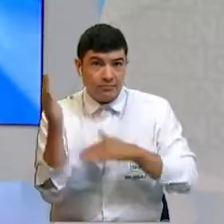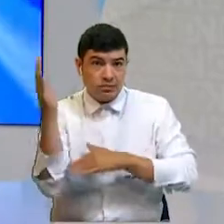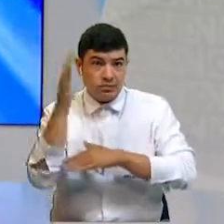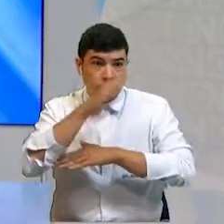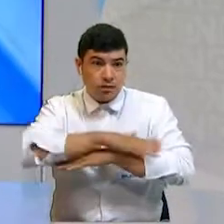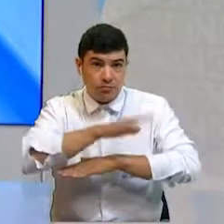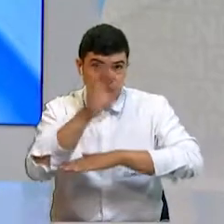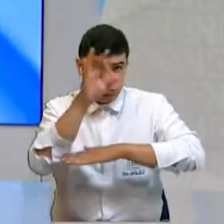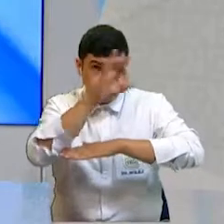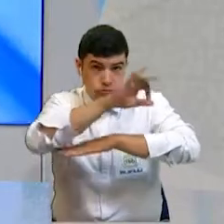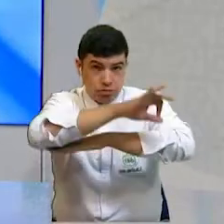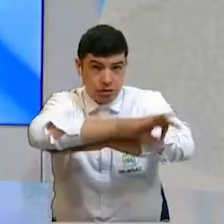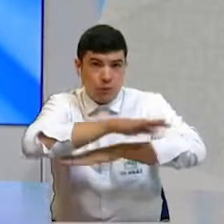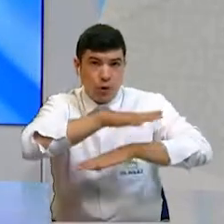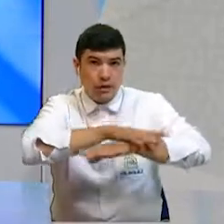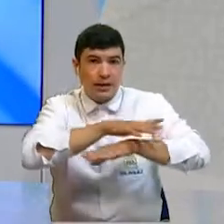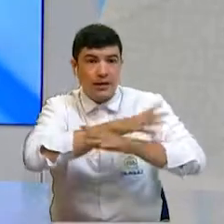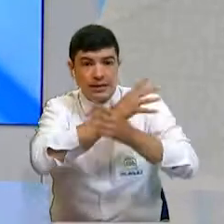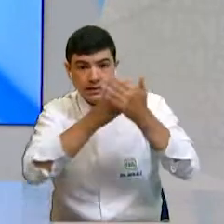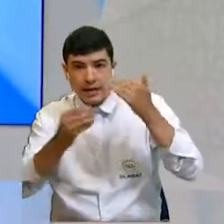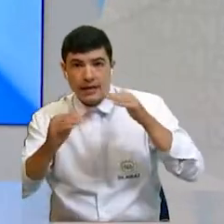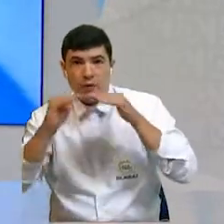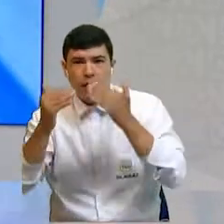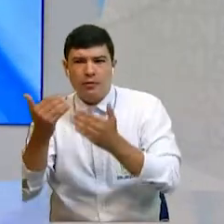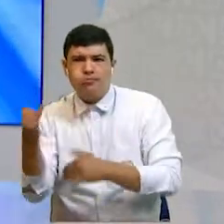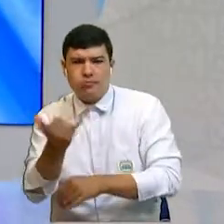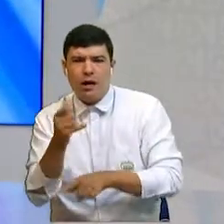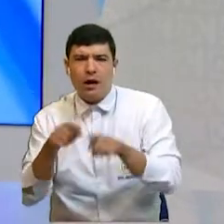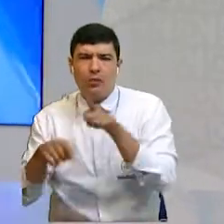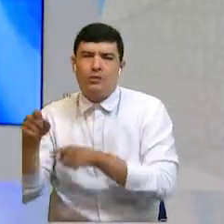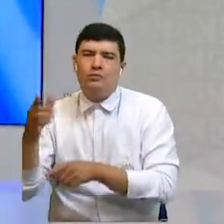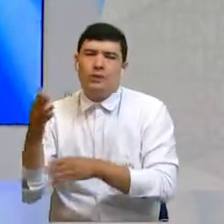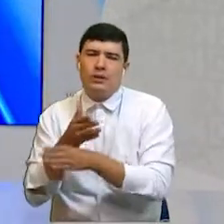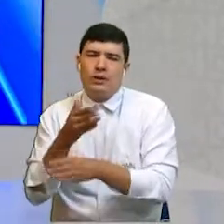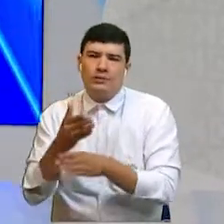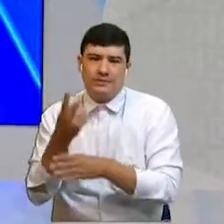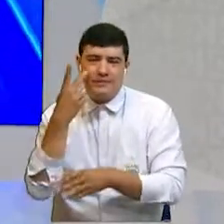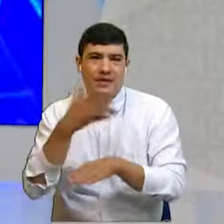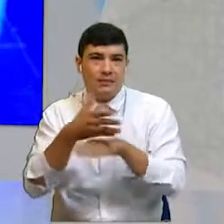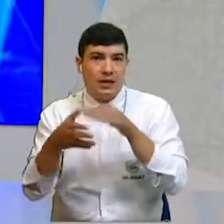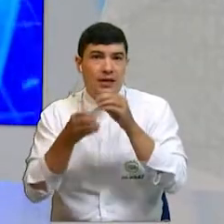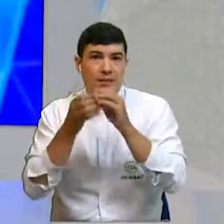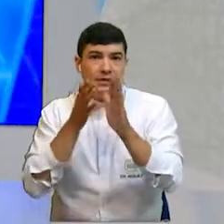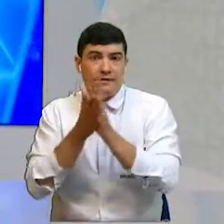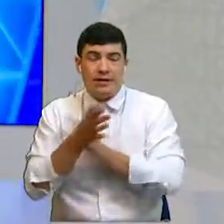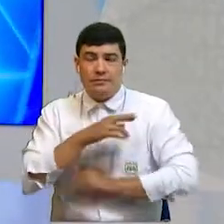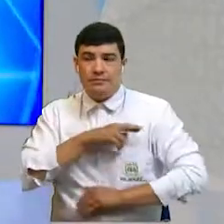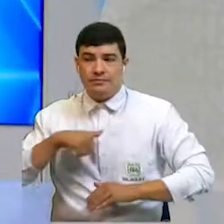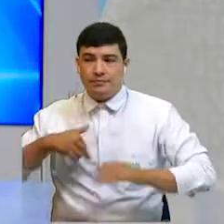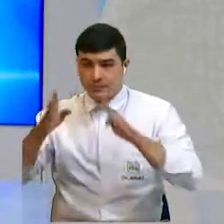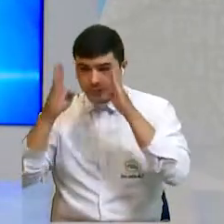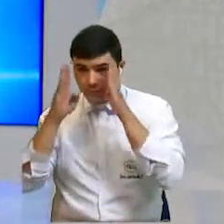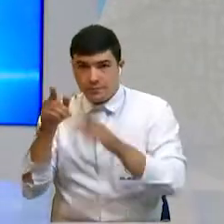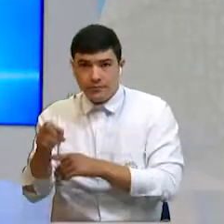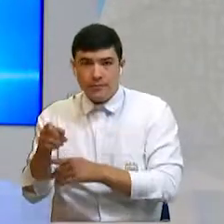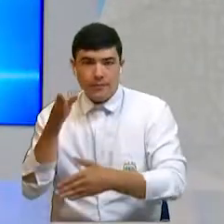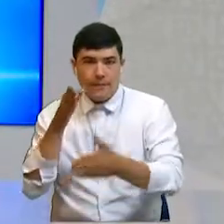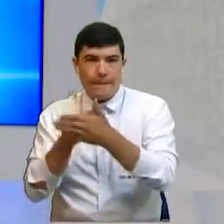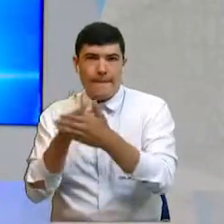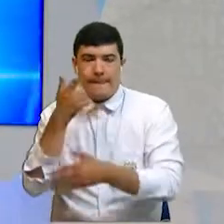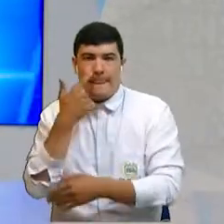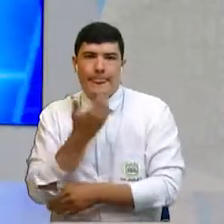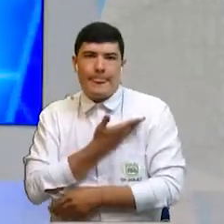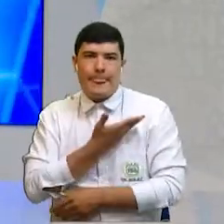jornada estudiantil. Estamos atentos a la denuncia que realizan padres de familia también en este sector de Florida